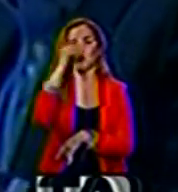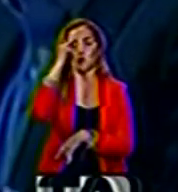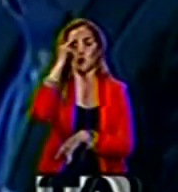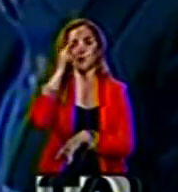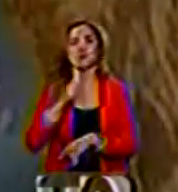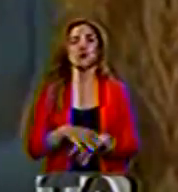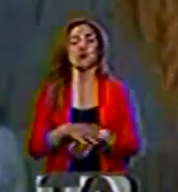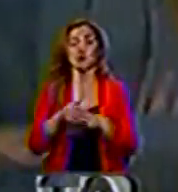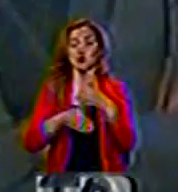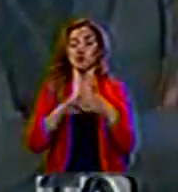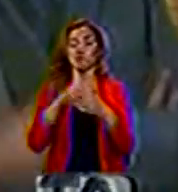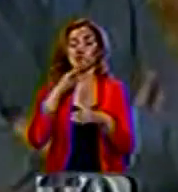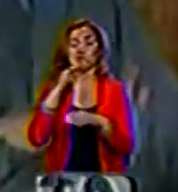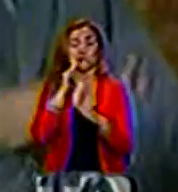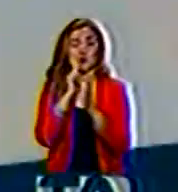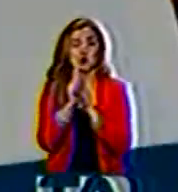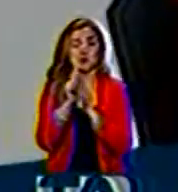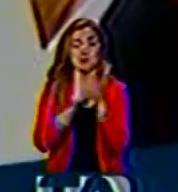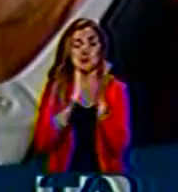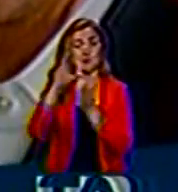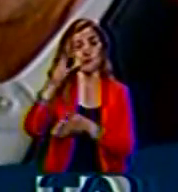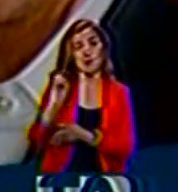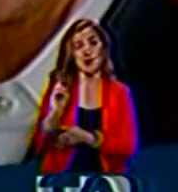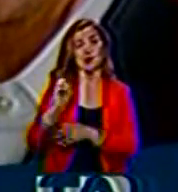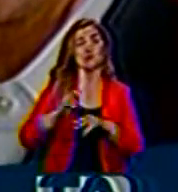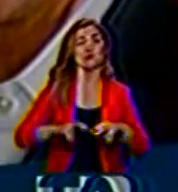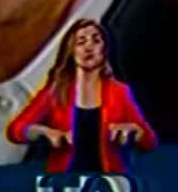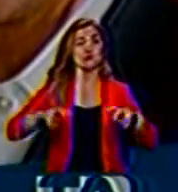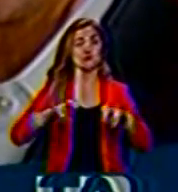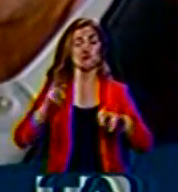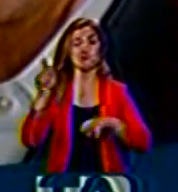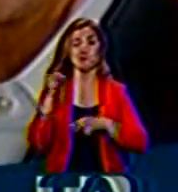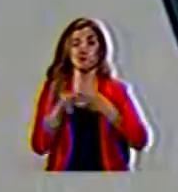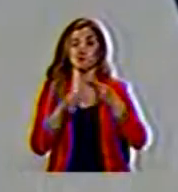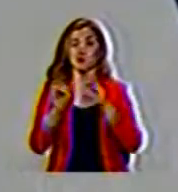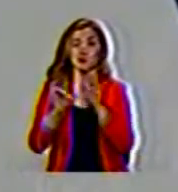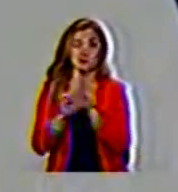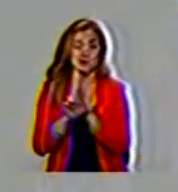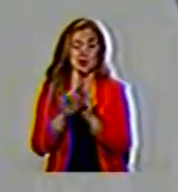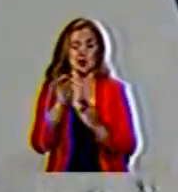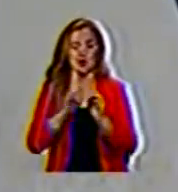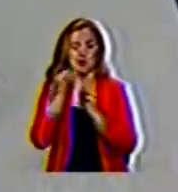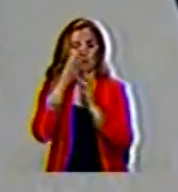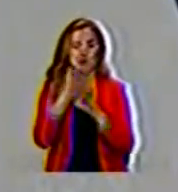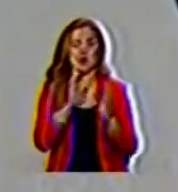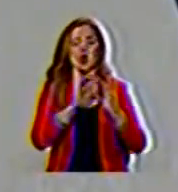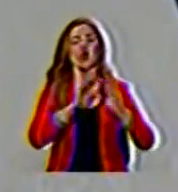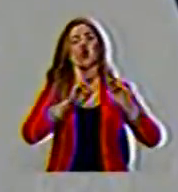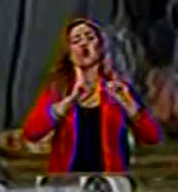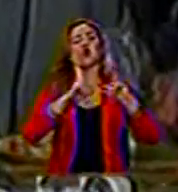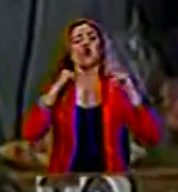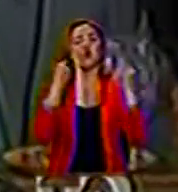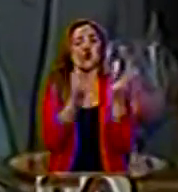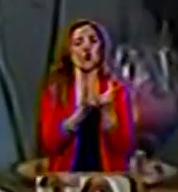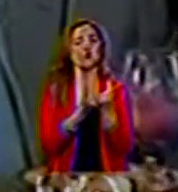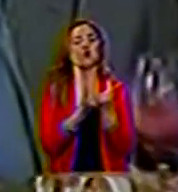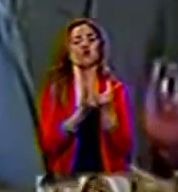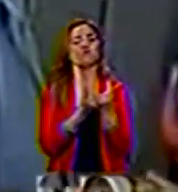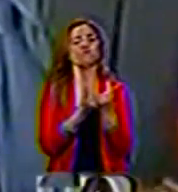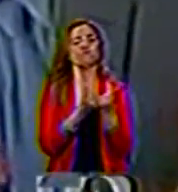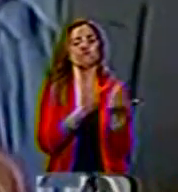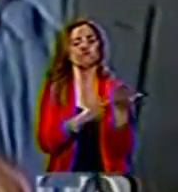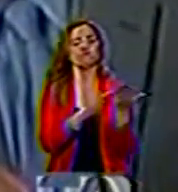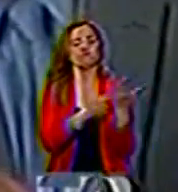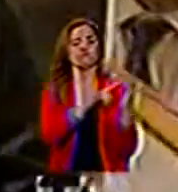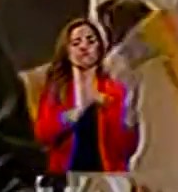que enfrenta. A Fernando y a su hermano Vinicio además se los investiga por lavado de activos tras un informe de la UAFE que establece movimientos